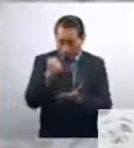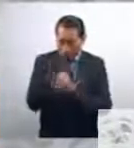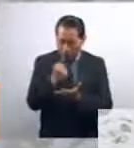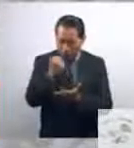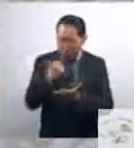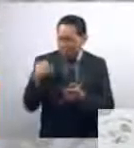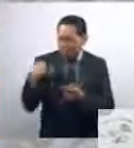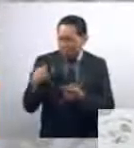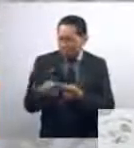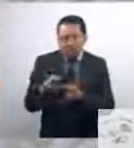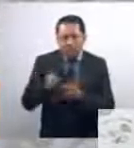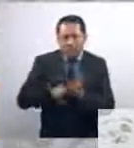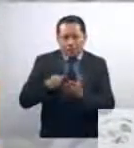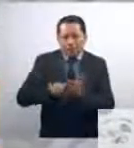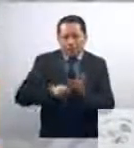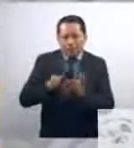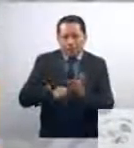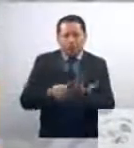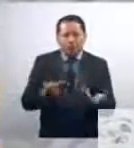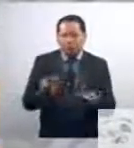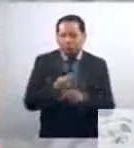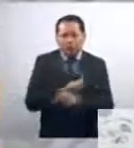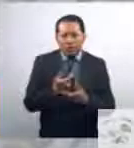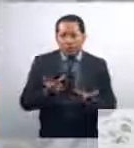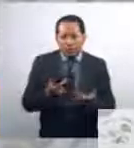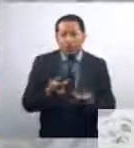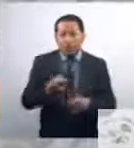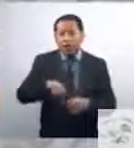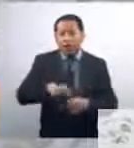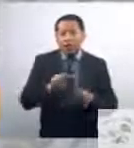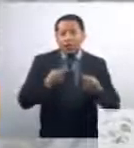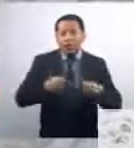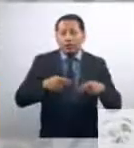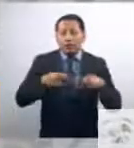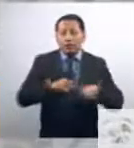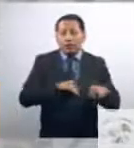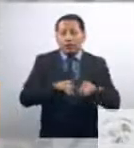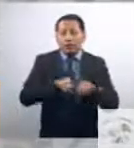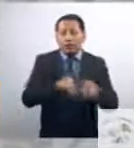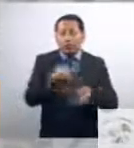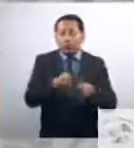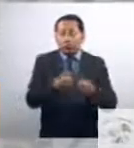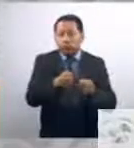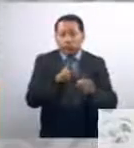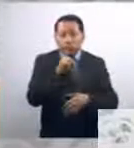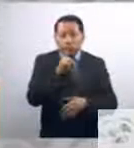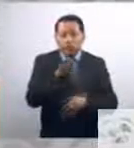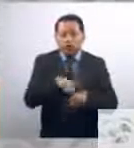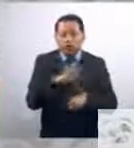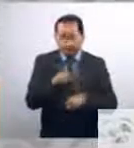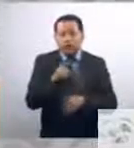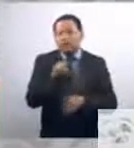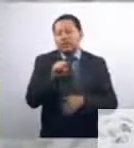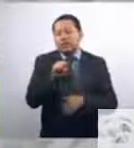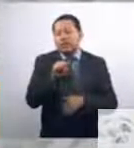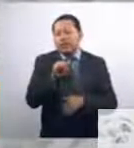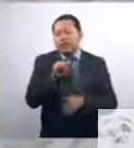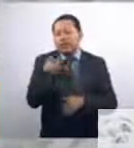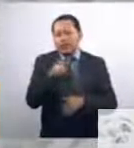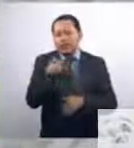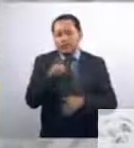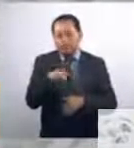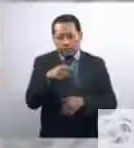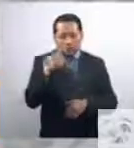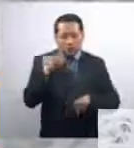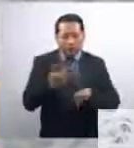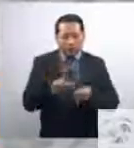últimos meses la situación no ha sido la idónea para los productores del país, ya que Segalmex, organismo encargado de la compra